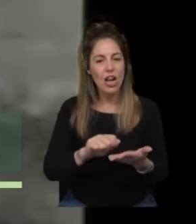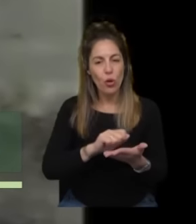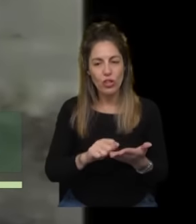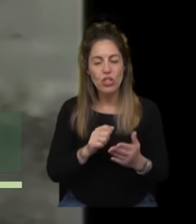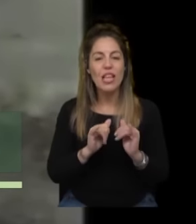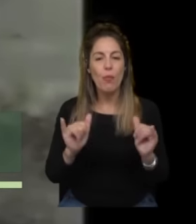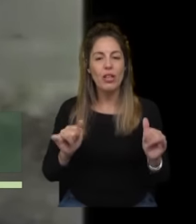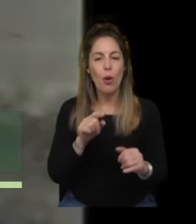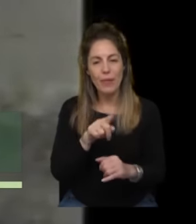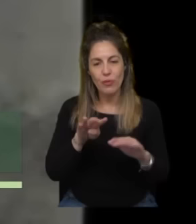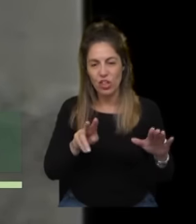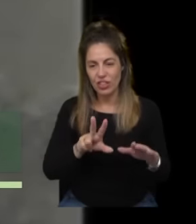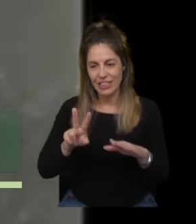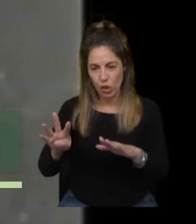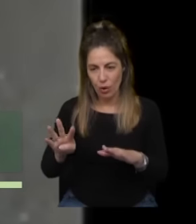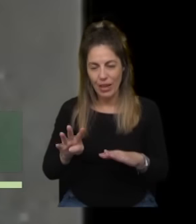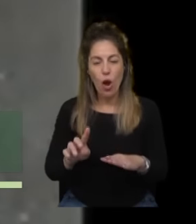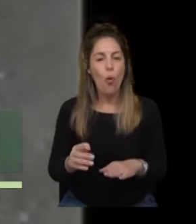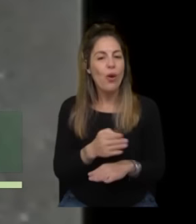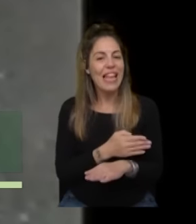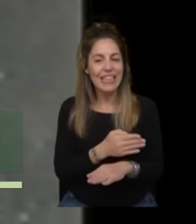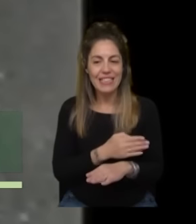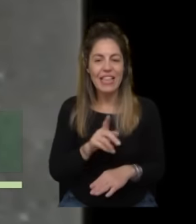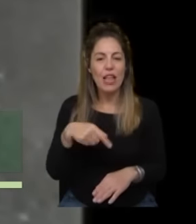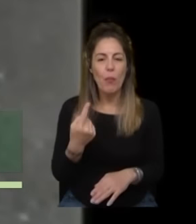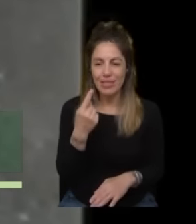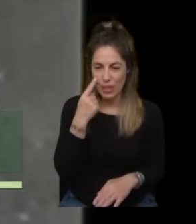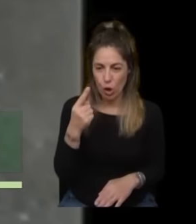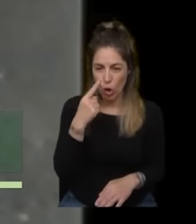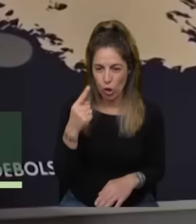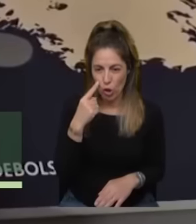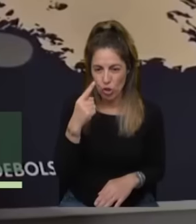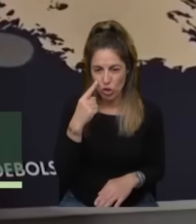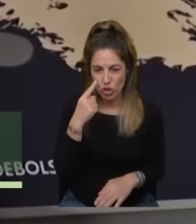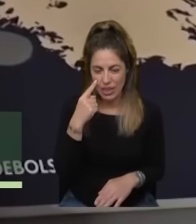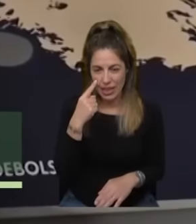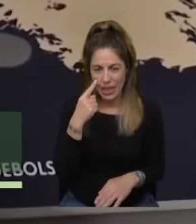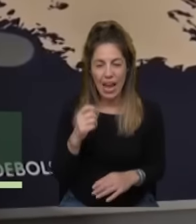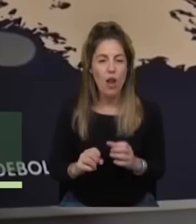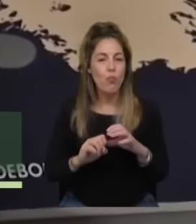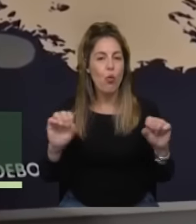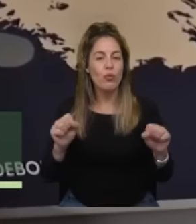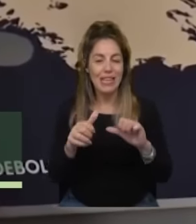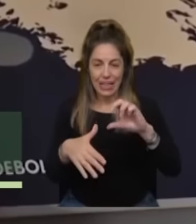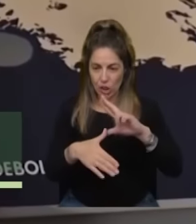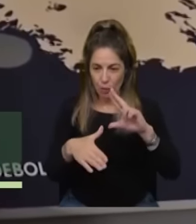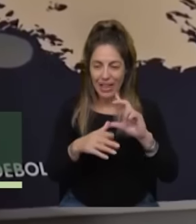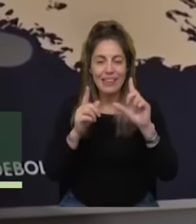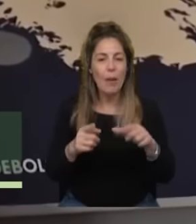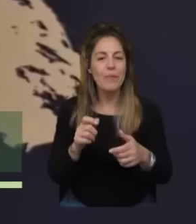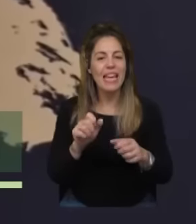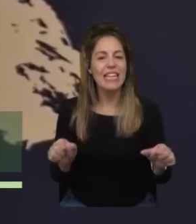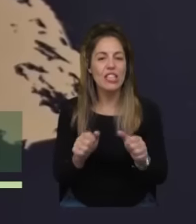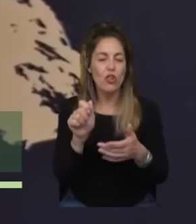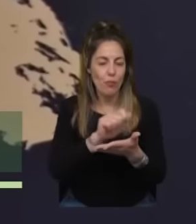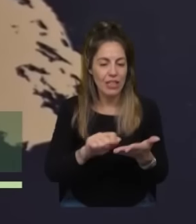en 1939, siendo considerada un antecedente de lo que luego se conocería como el boom latinoamericano. Además, produjo otros escritos